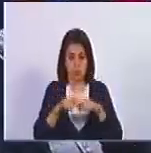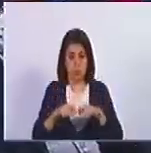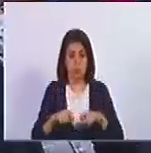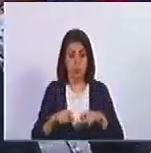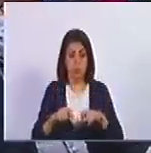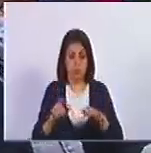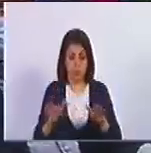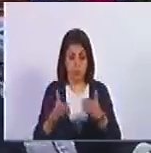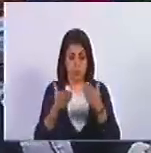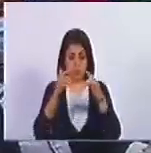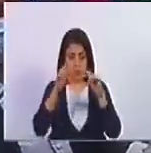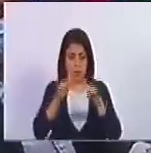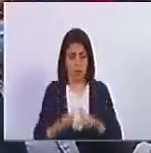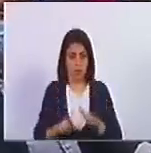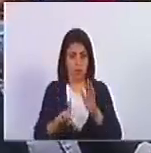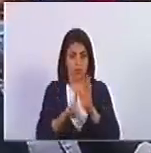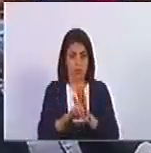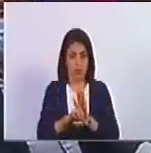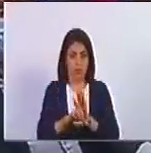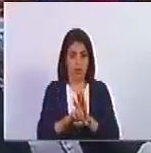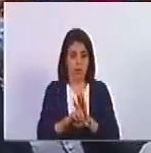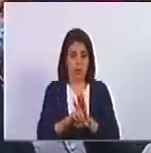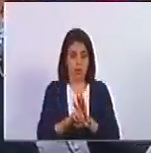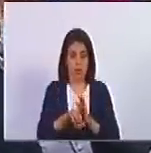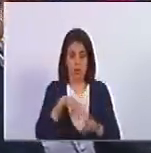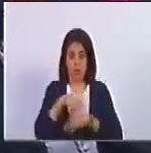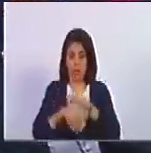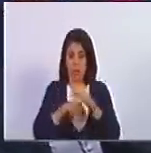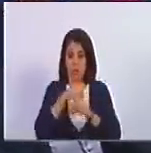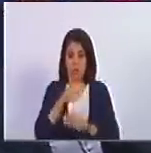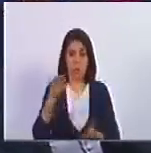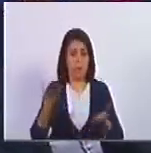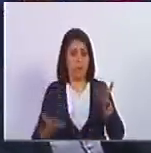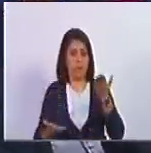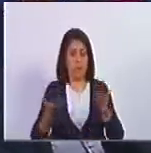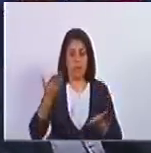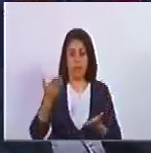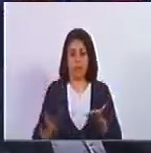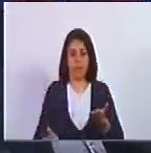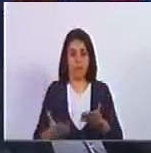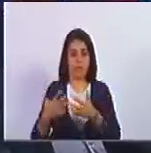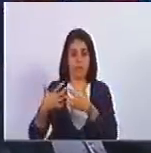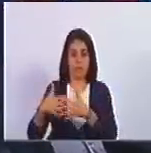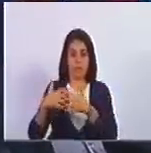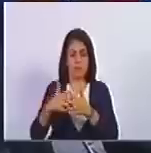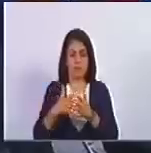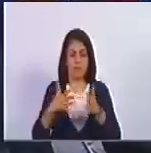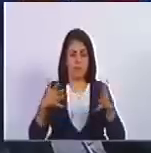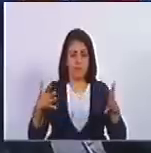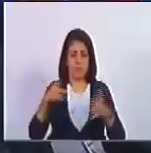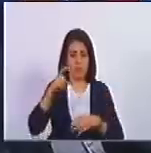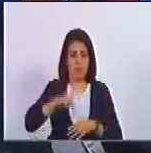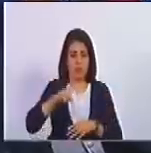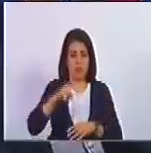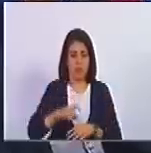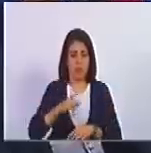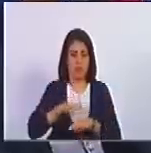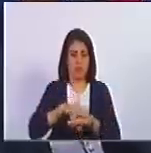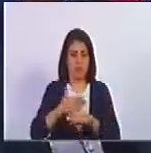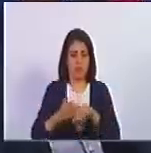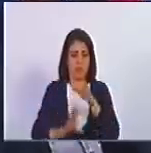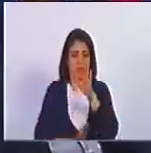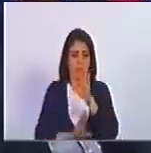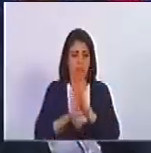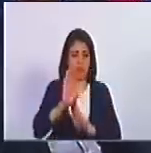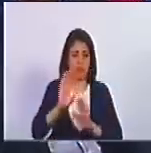emprendedores, que esta ley viene a generar el equilibrio micro y macroeconómico necesario para